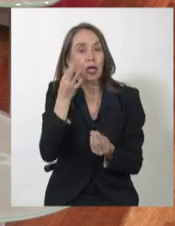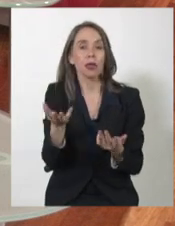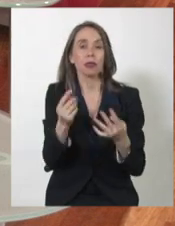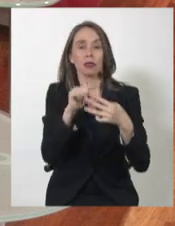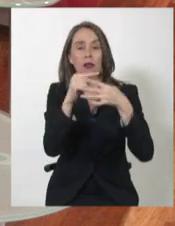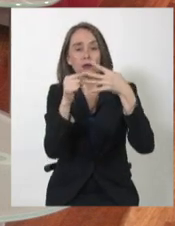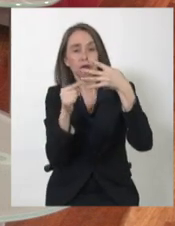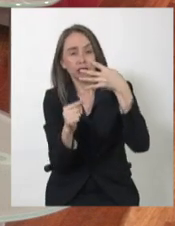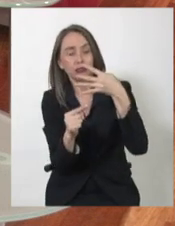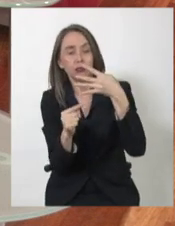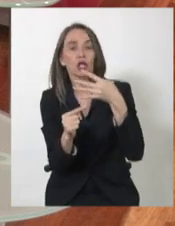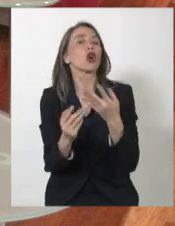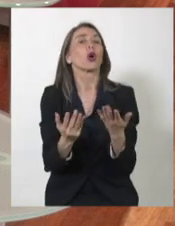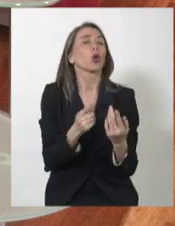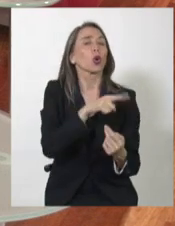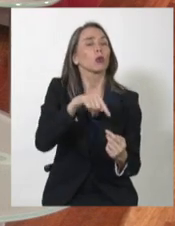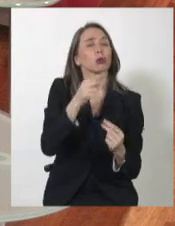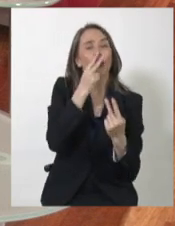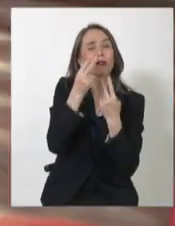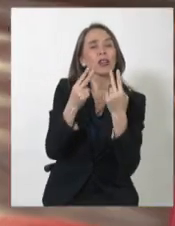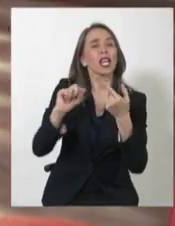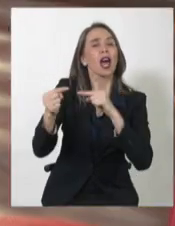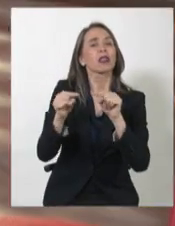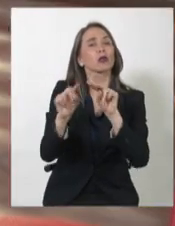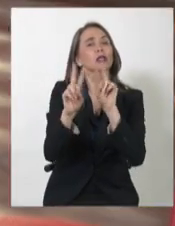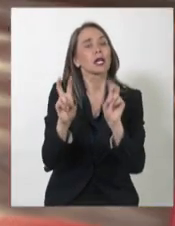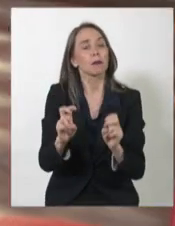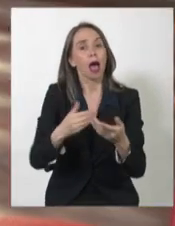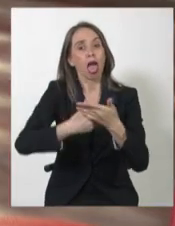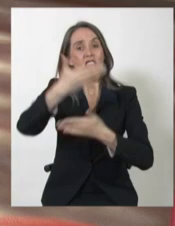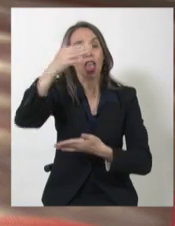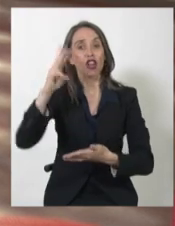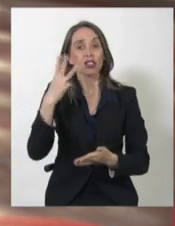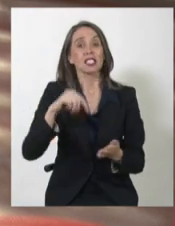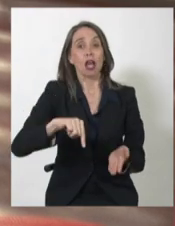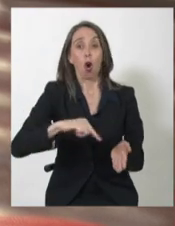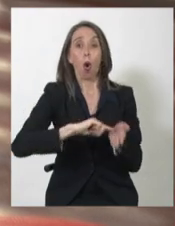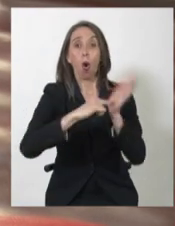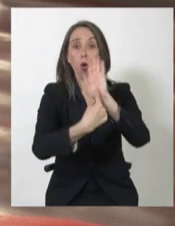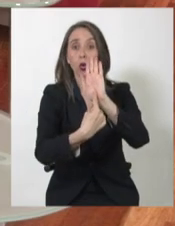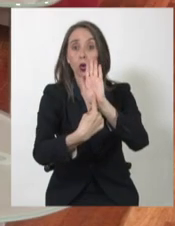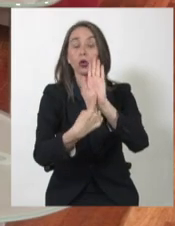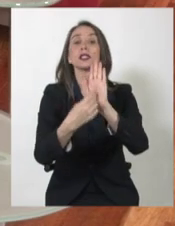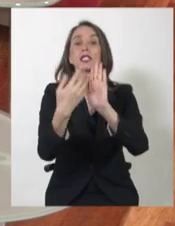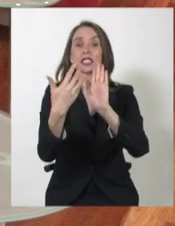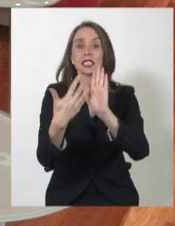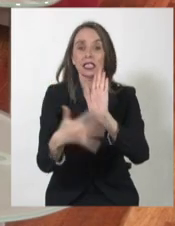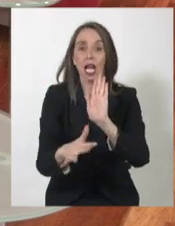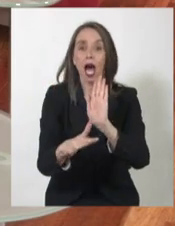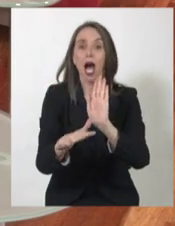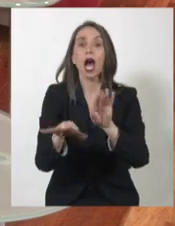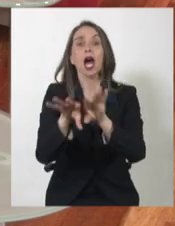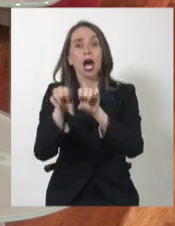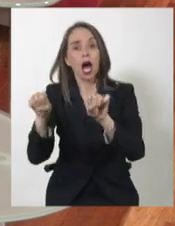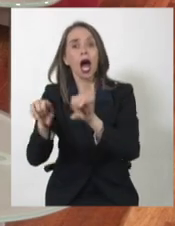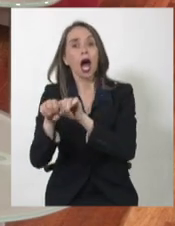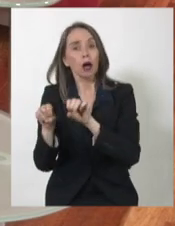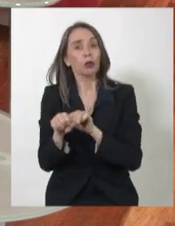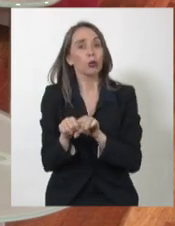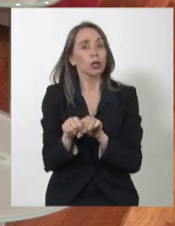Entonces, ¿cómo ven ustedes este debate? Hoy día en el diario La Tercera parece que ya ha habido una especie de acuerdo,